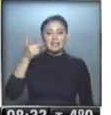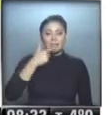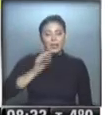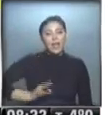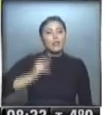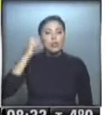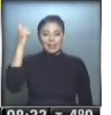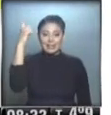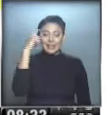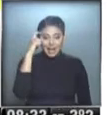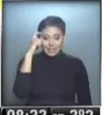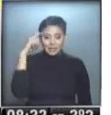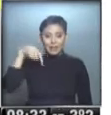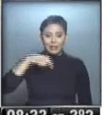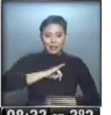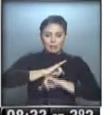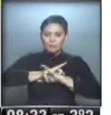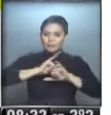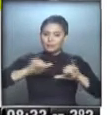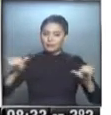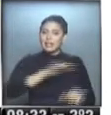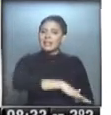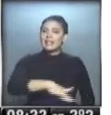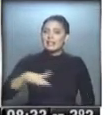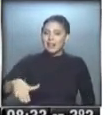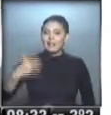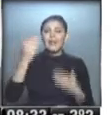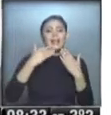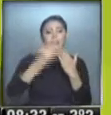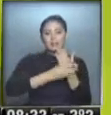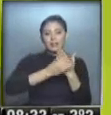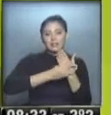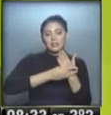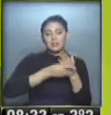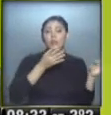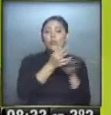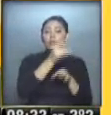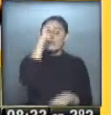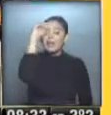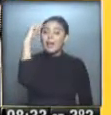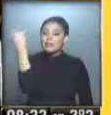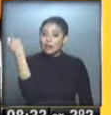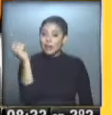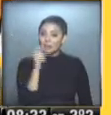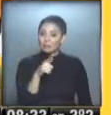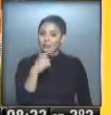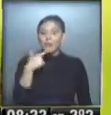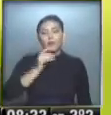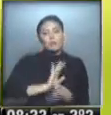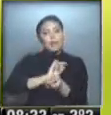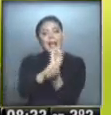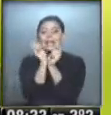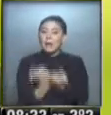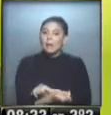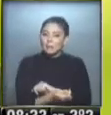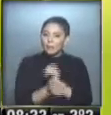del año 2010. Es la señal para chicos dependiente del Ministerio de Educación de la Nación, que de alguna manera trajo una nueva